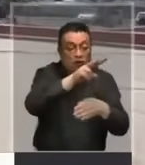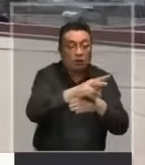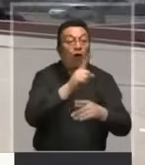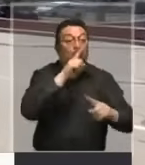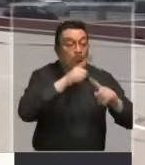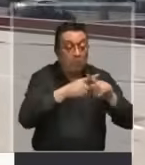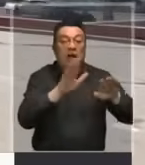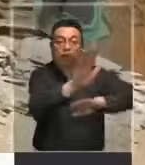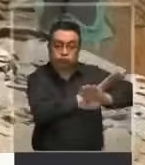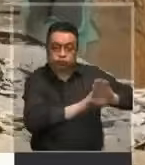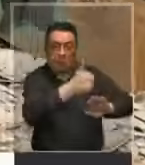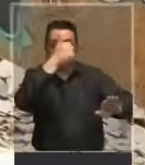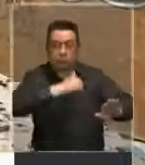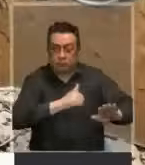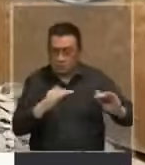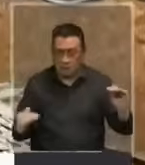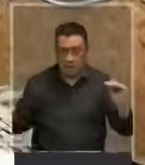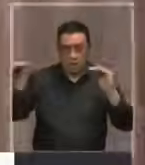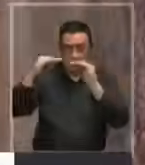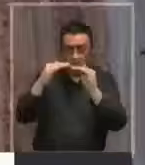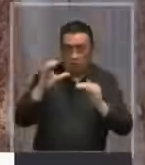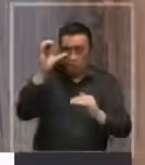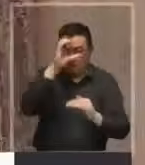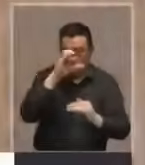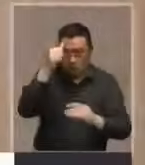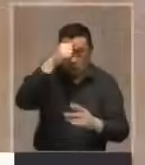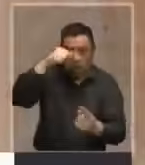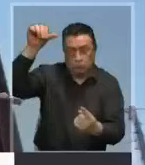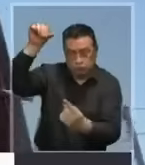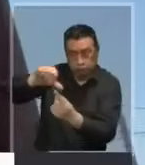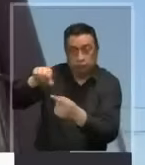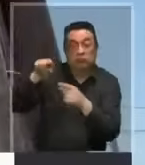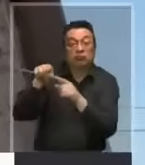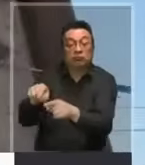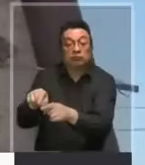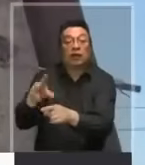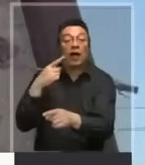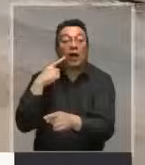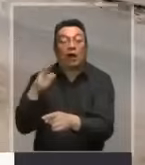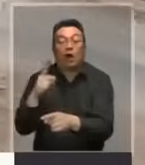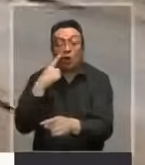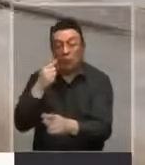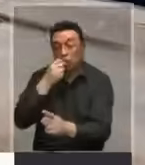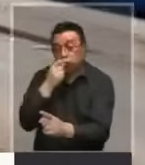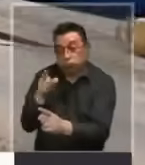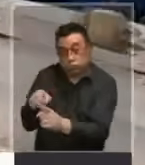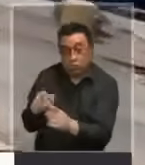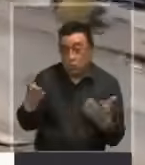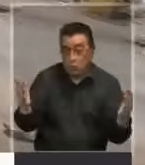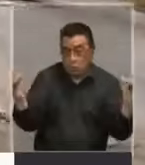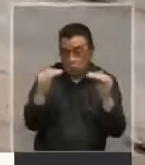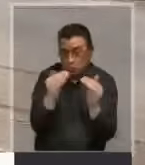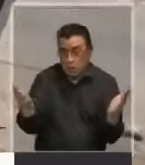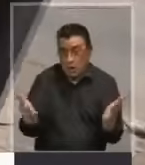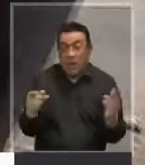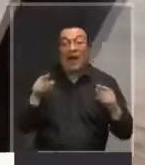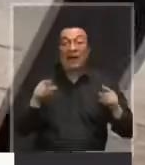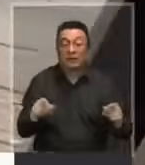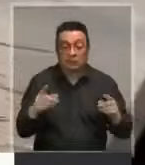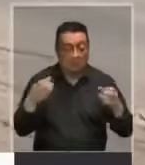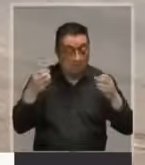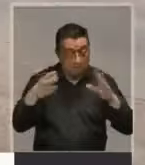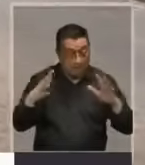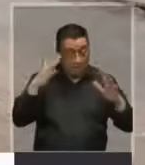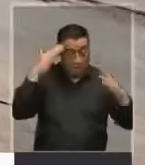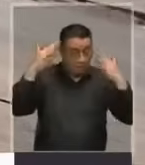mismos está al mismo nivel de la búsqueda de una condena respecto de un imputado determinado. En eso no nos perdemos, digamos,